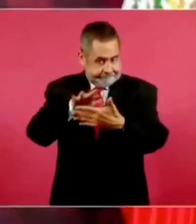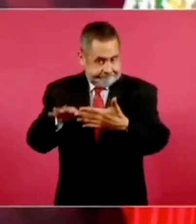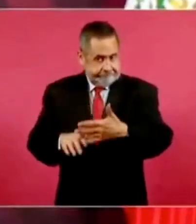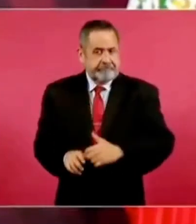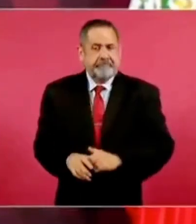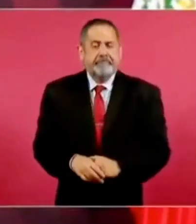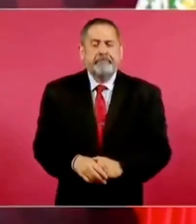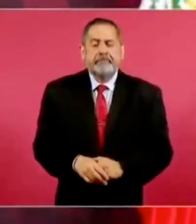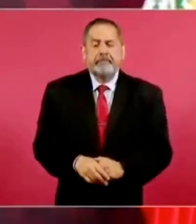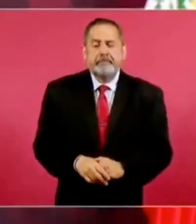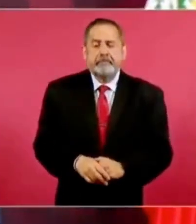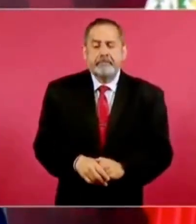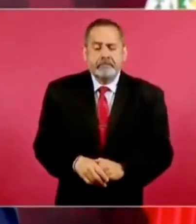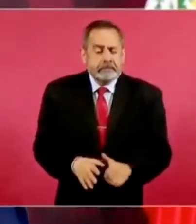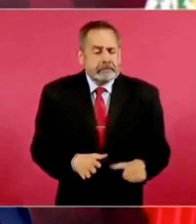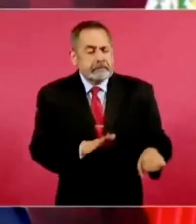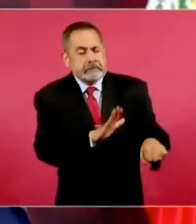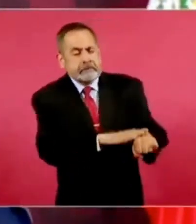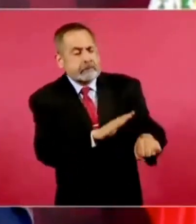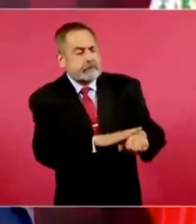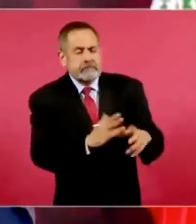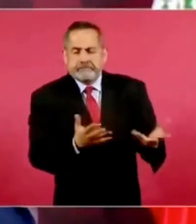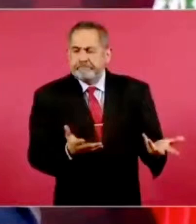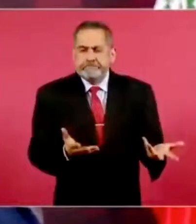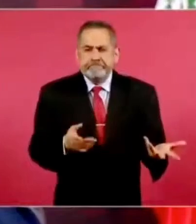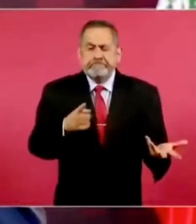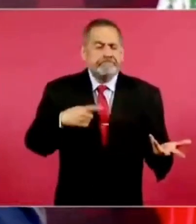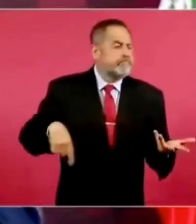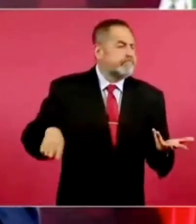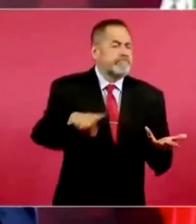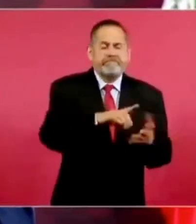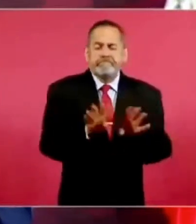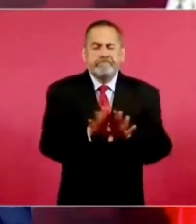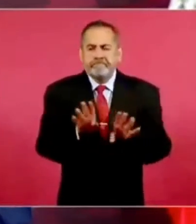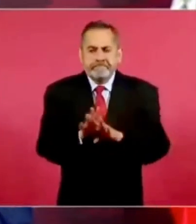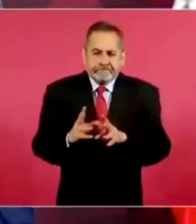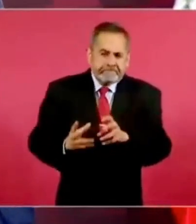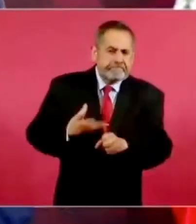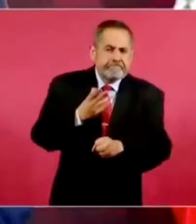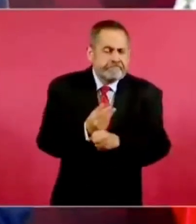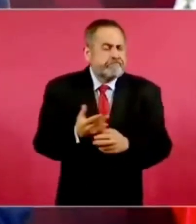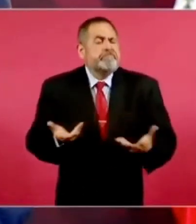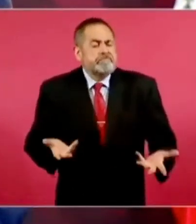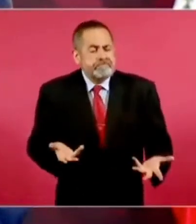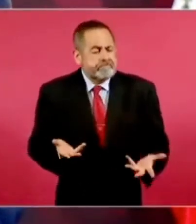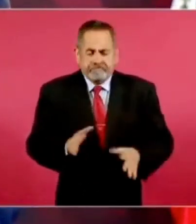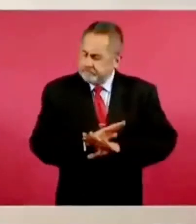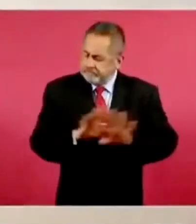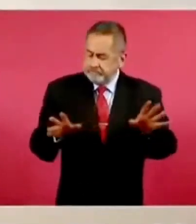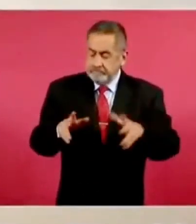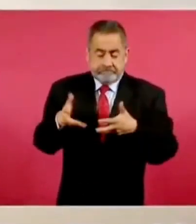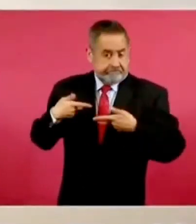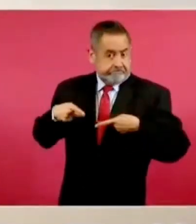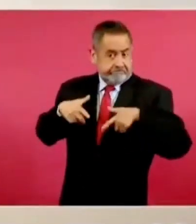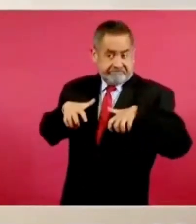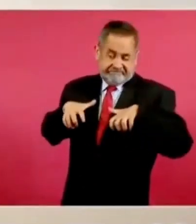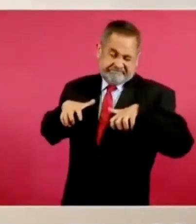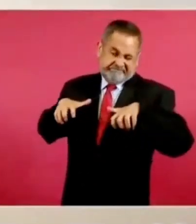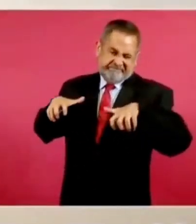no hay remedio, señor intendente, el movimiento actual es grande